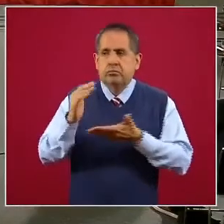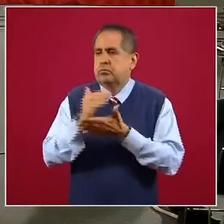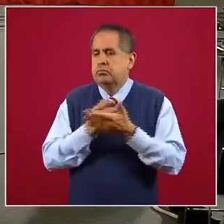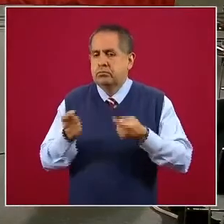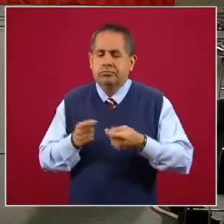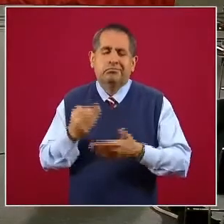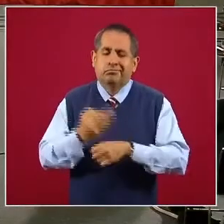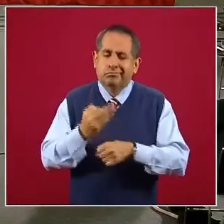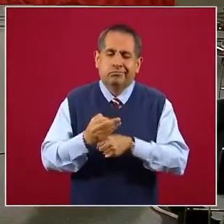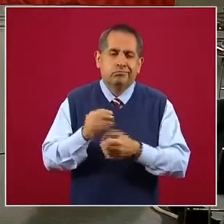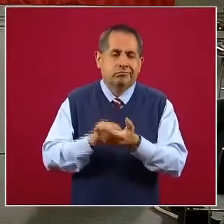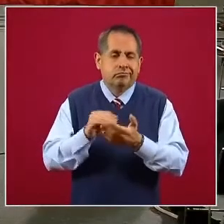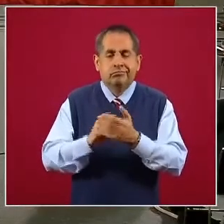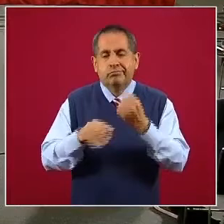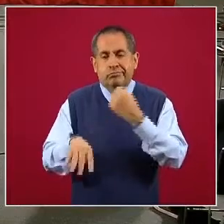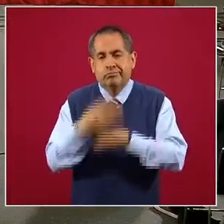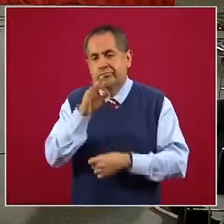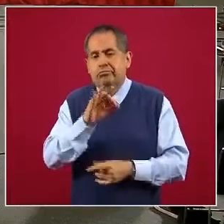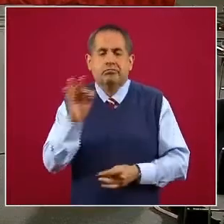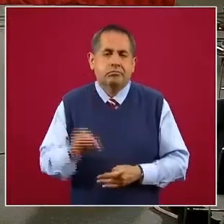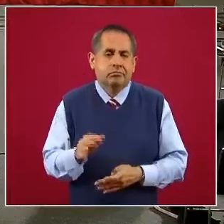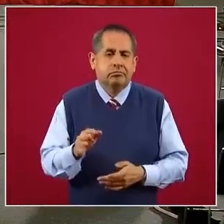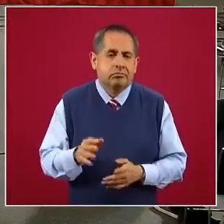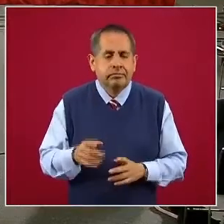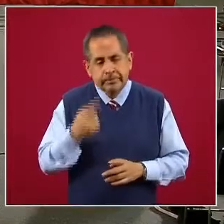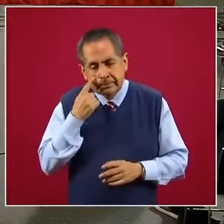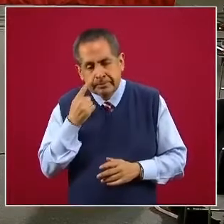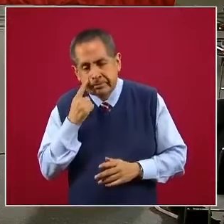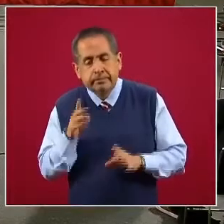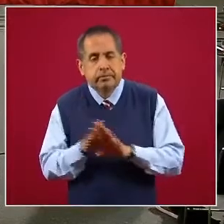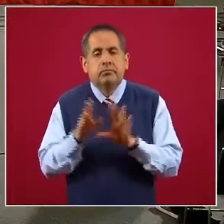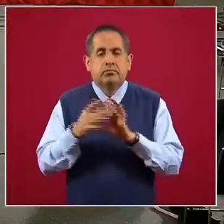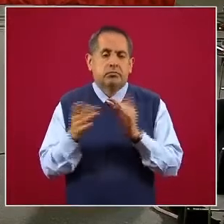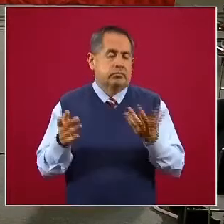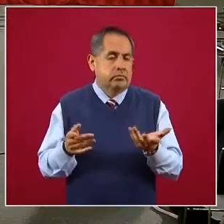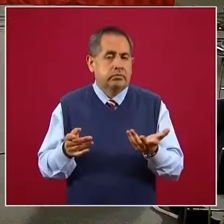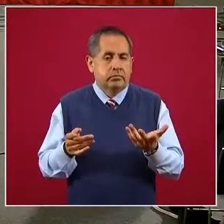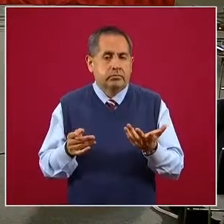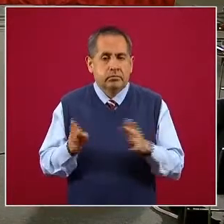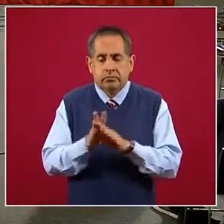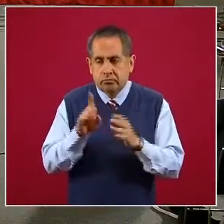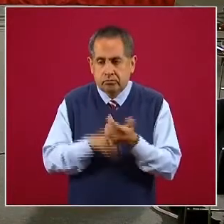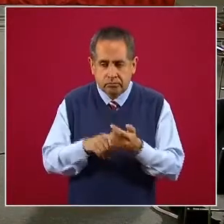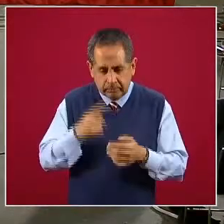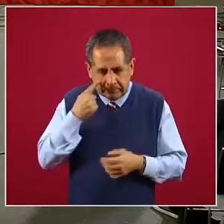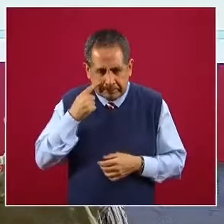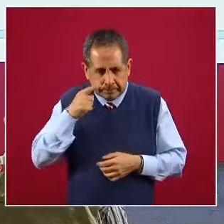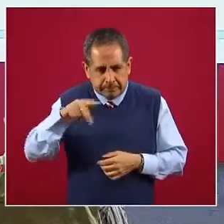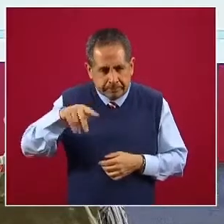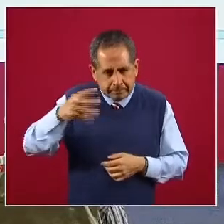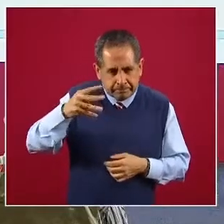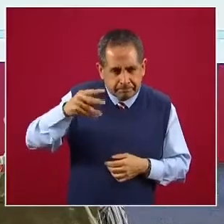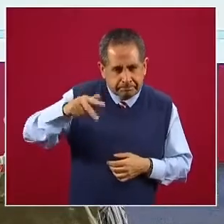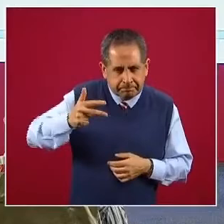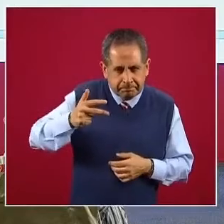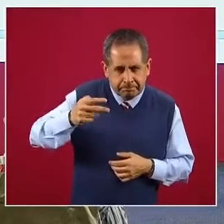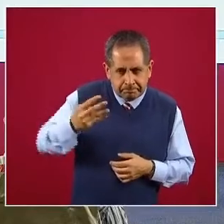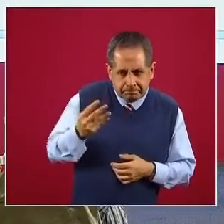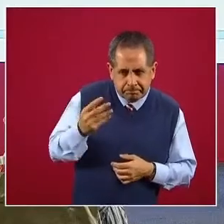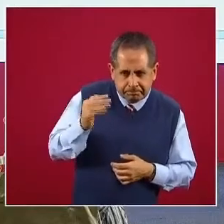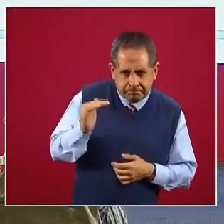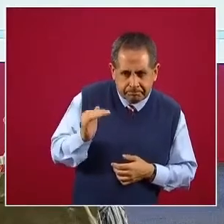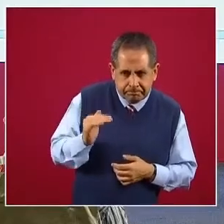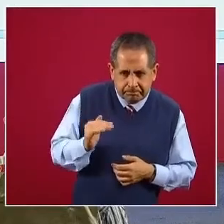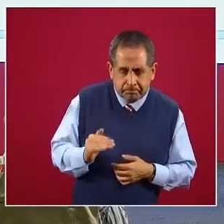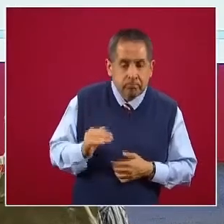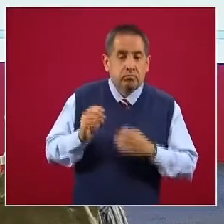Entonces 14%, y ese es también un dato, un indicador al cual le podemos estar dando seguimiento para ver cómo la epidemia